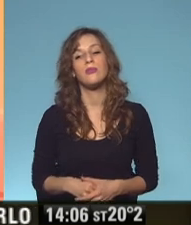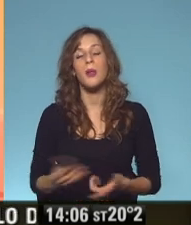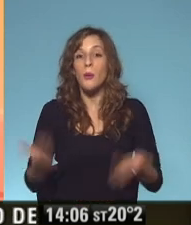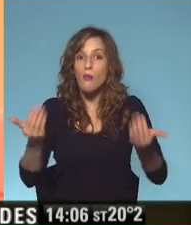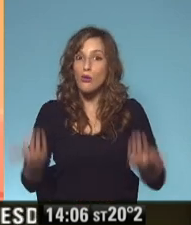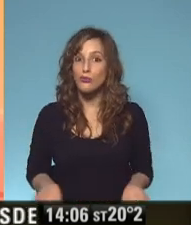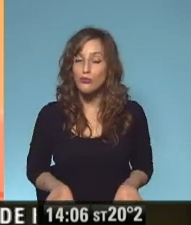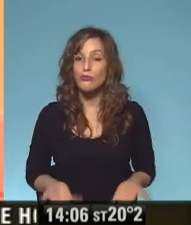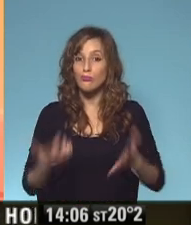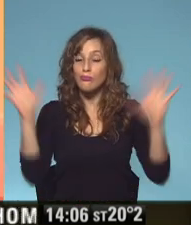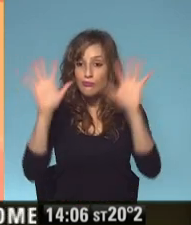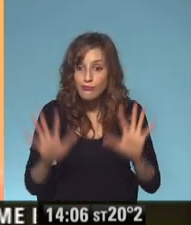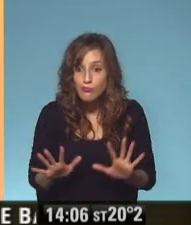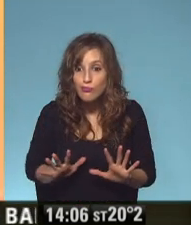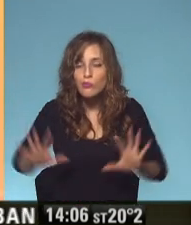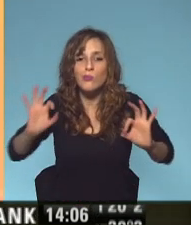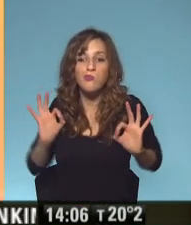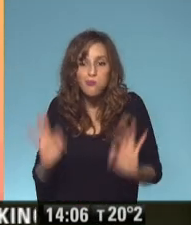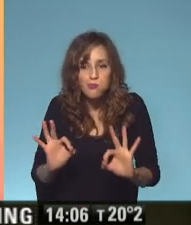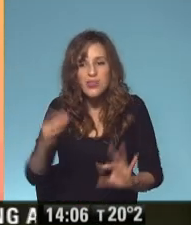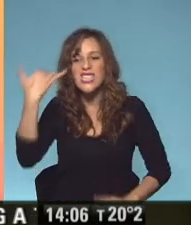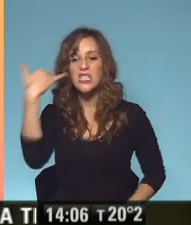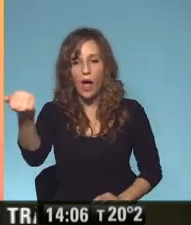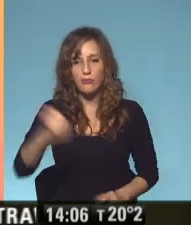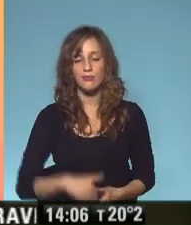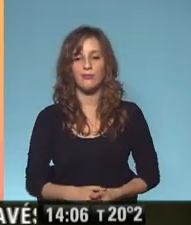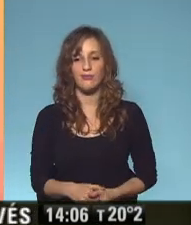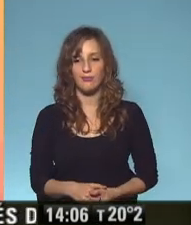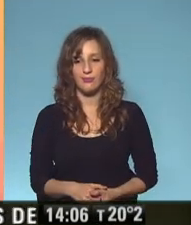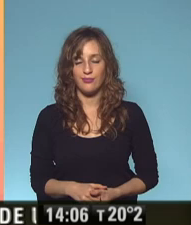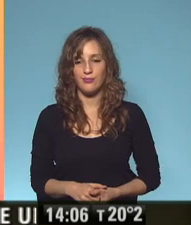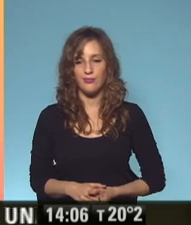puestos. ¿Preparados? ¡Al ataque!